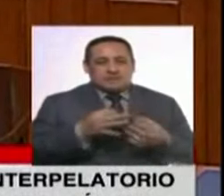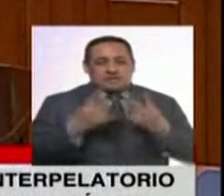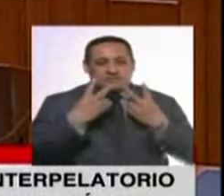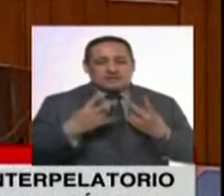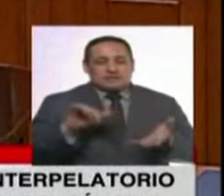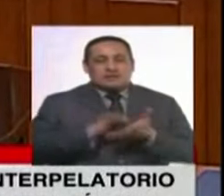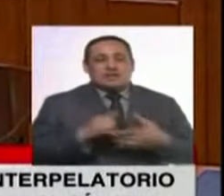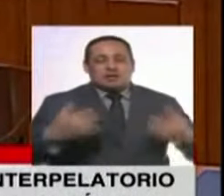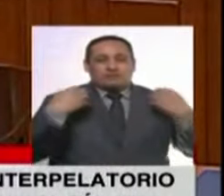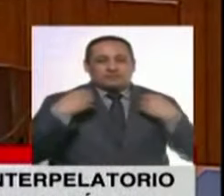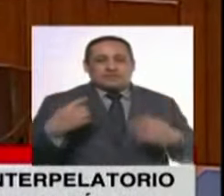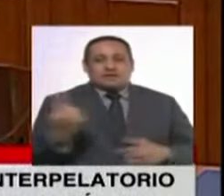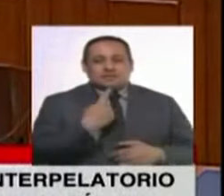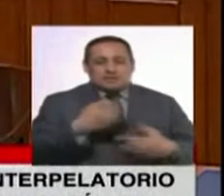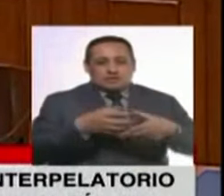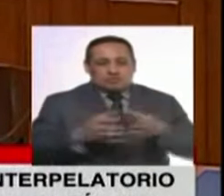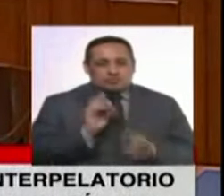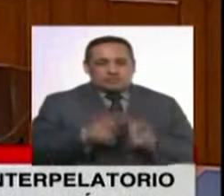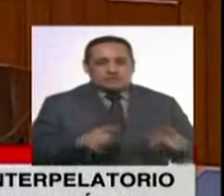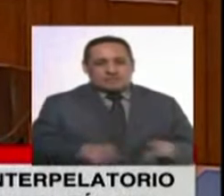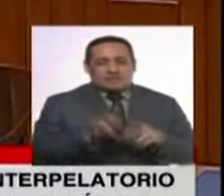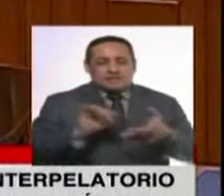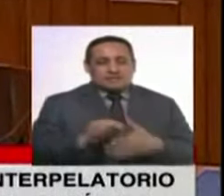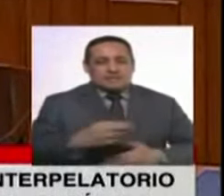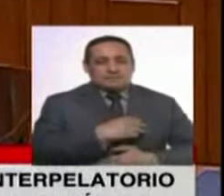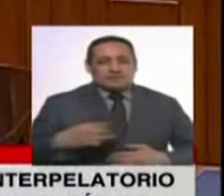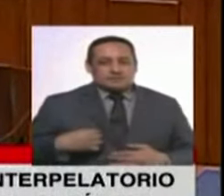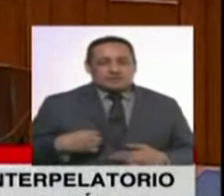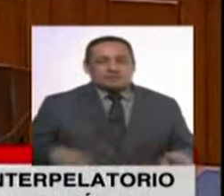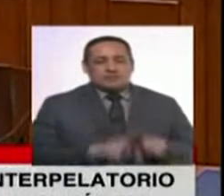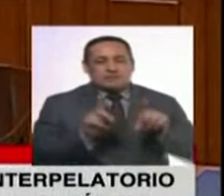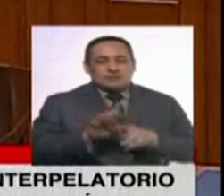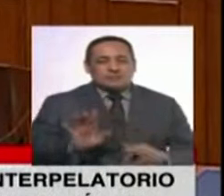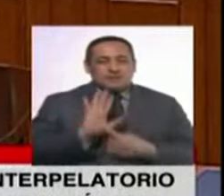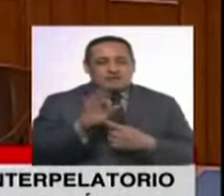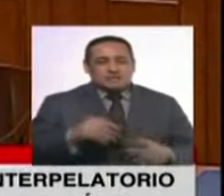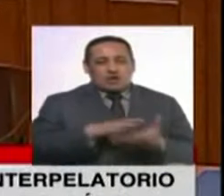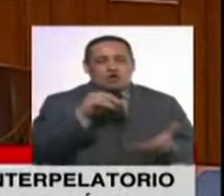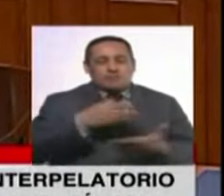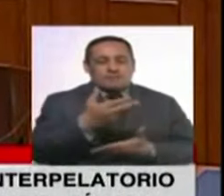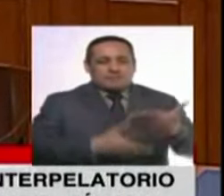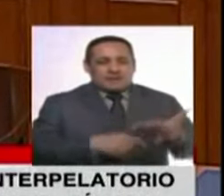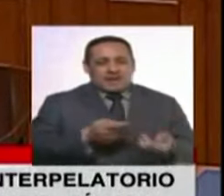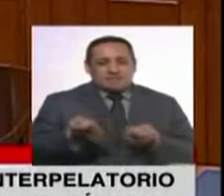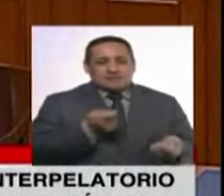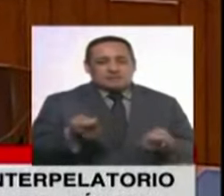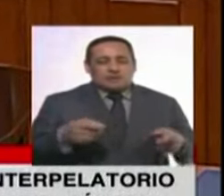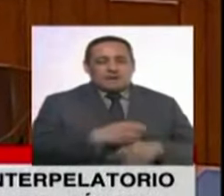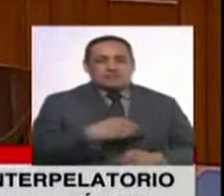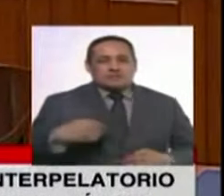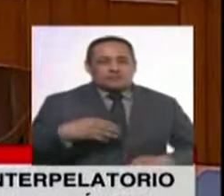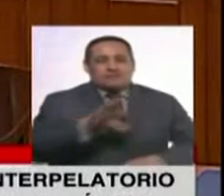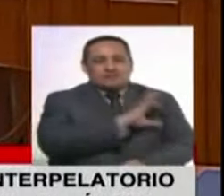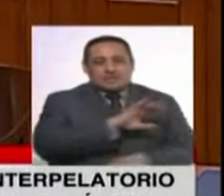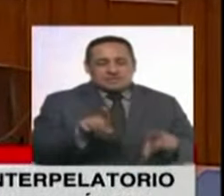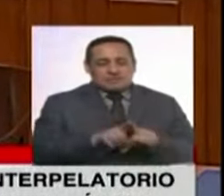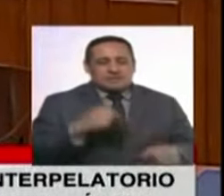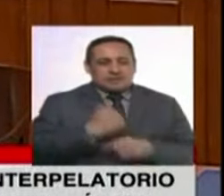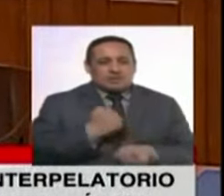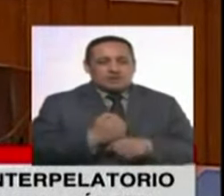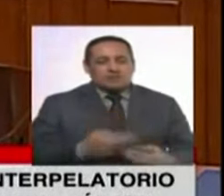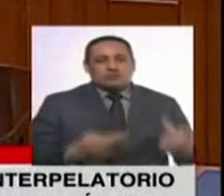que la oficina de asuntos internos del ministerio interior remitió copia del expediente administrativo al ministerio público para las acciones